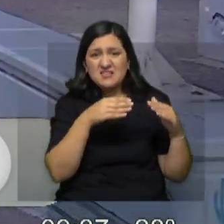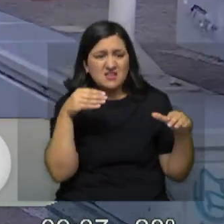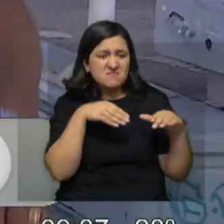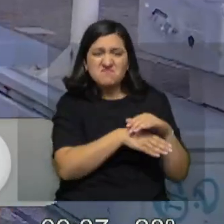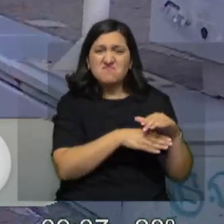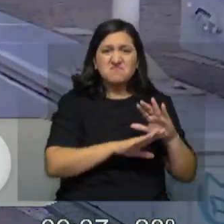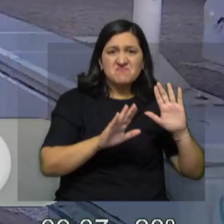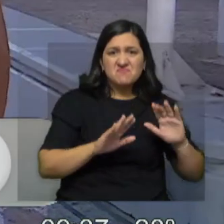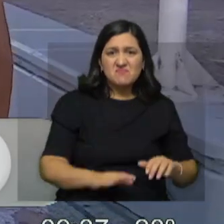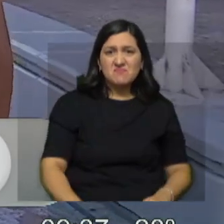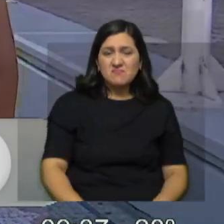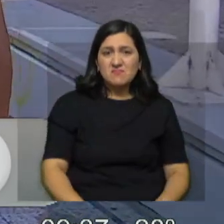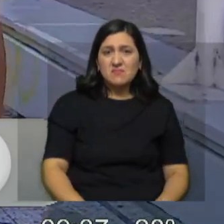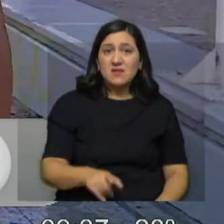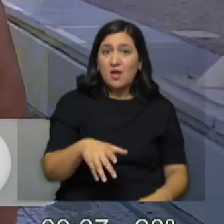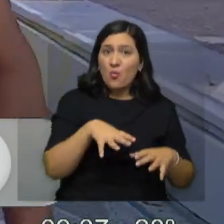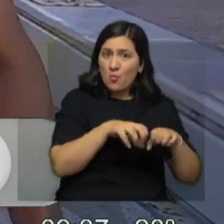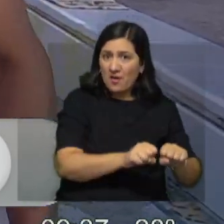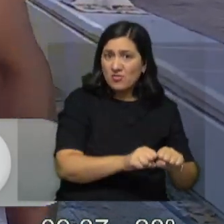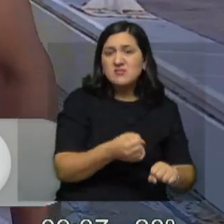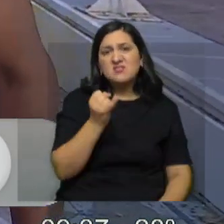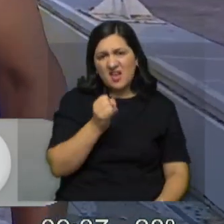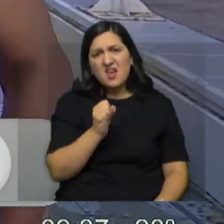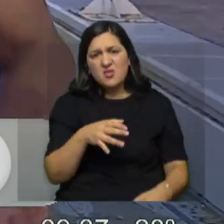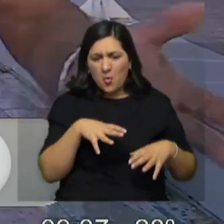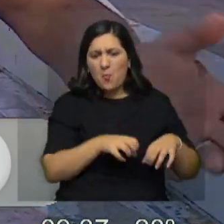de... ¿Pero que está ocupando? Sí, estoy